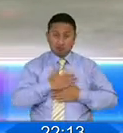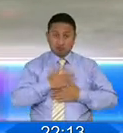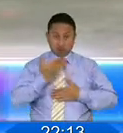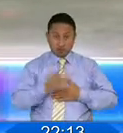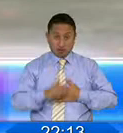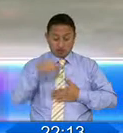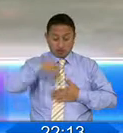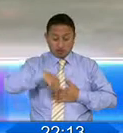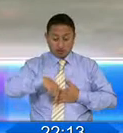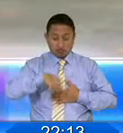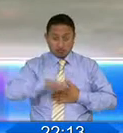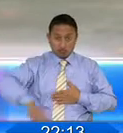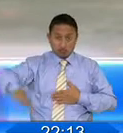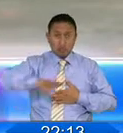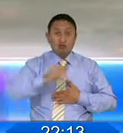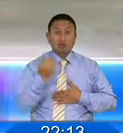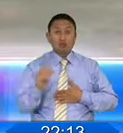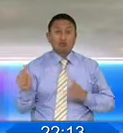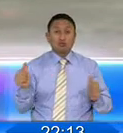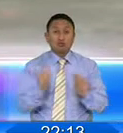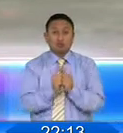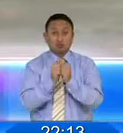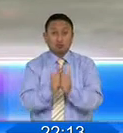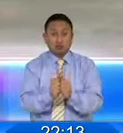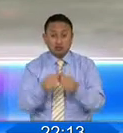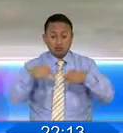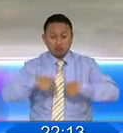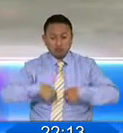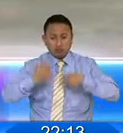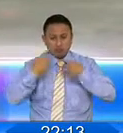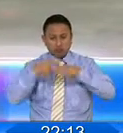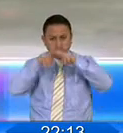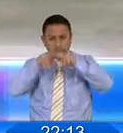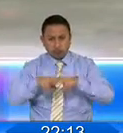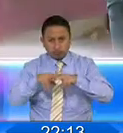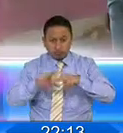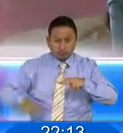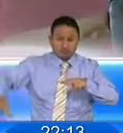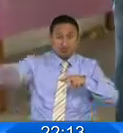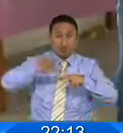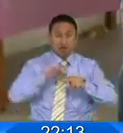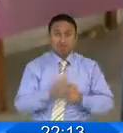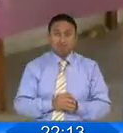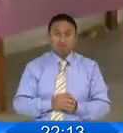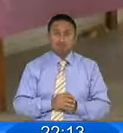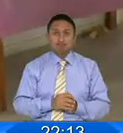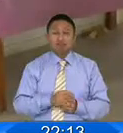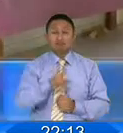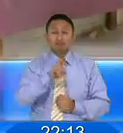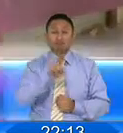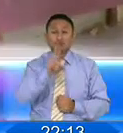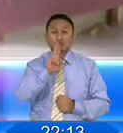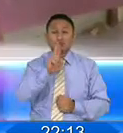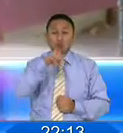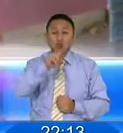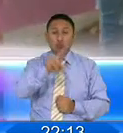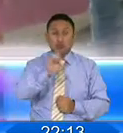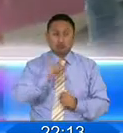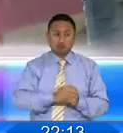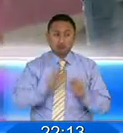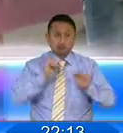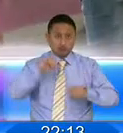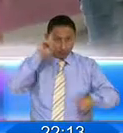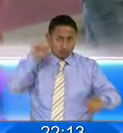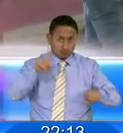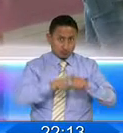en territorio con los chicos tenemos la supervisión del distrito desde la unión nacional de educadores y expresan que están de acuerdo con el